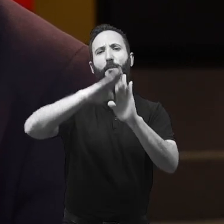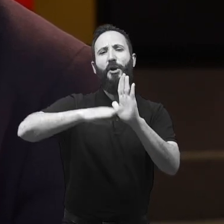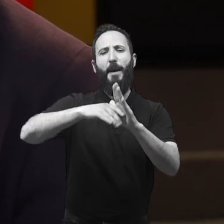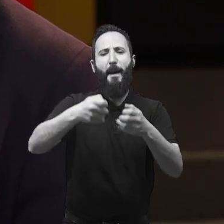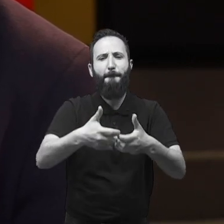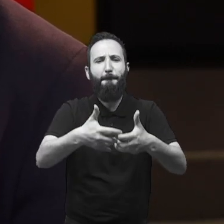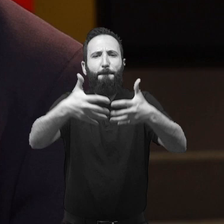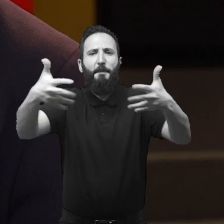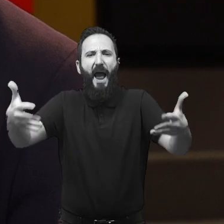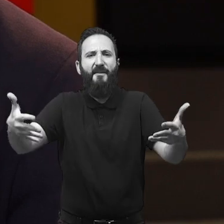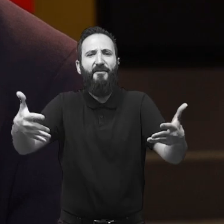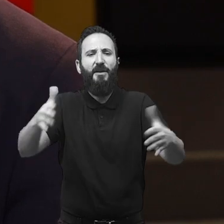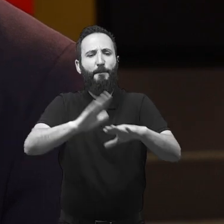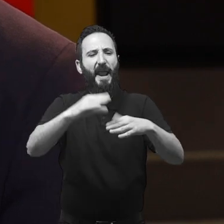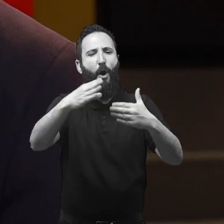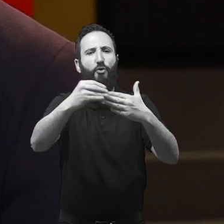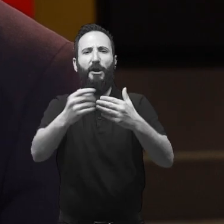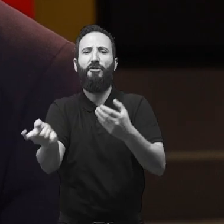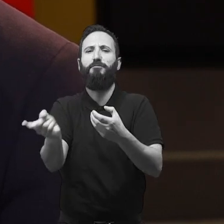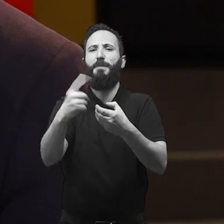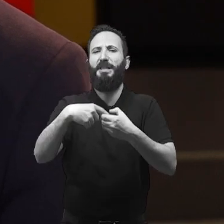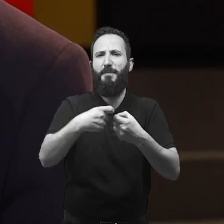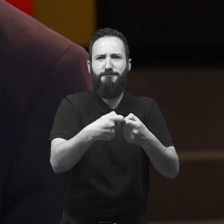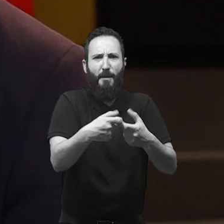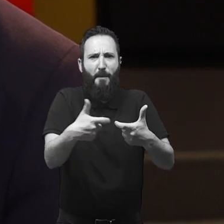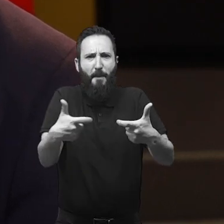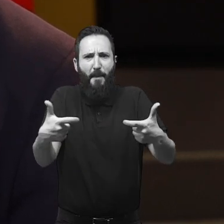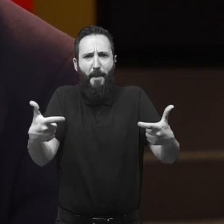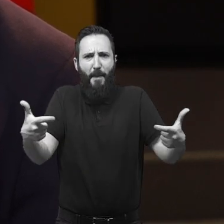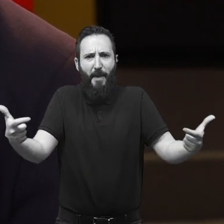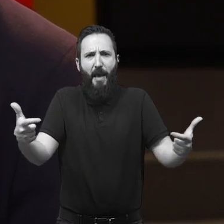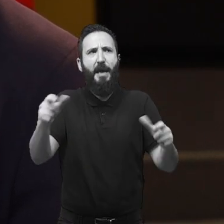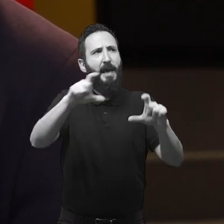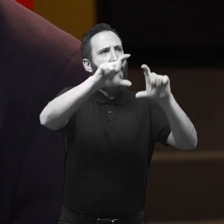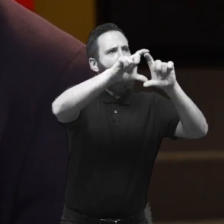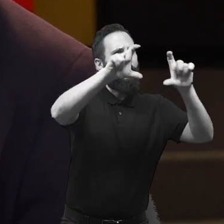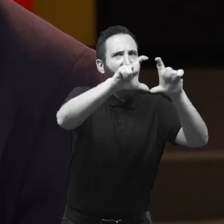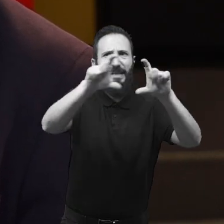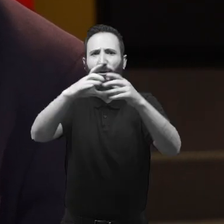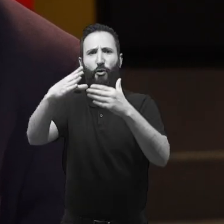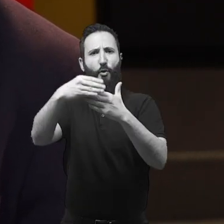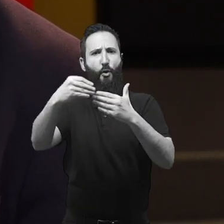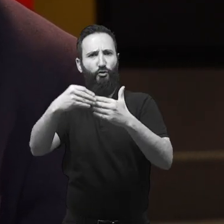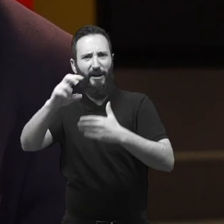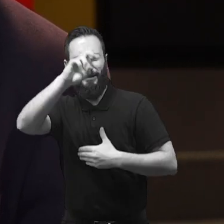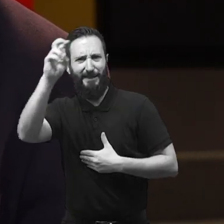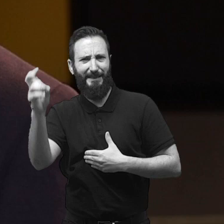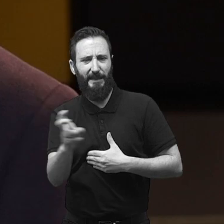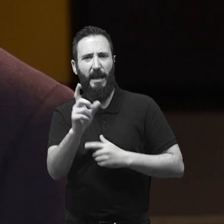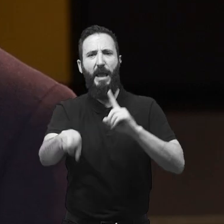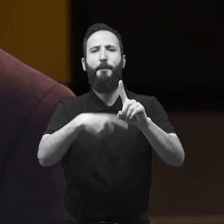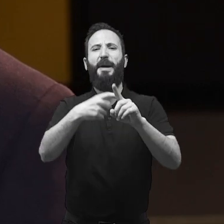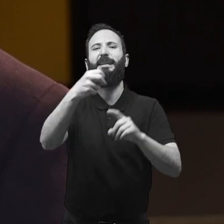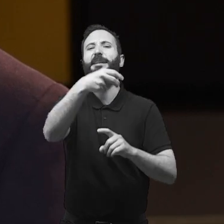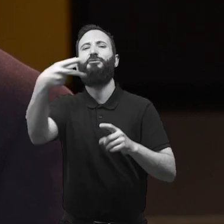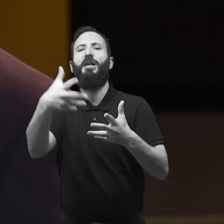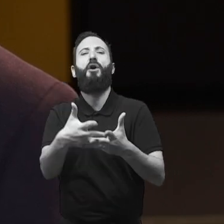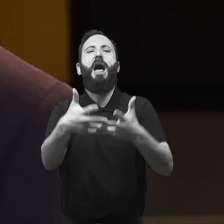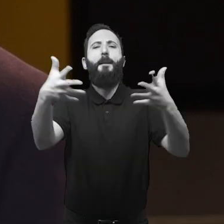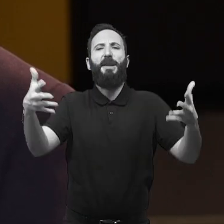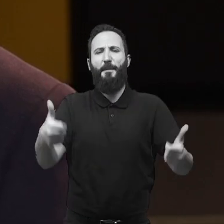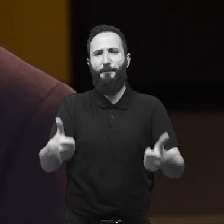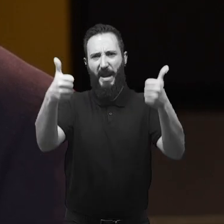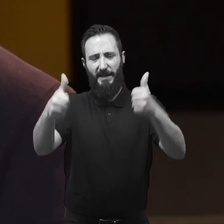más usuarios, como beneficiarios, como empresas, y poder amplificar los resultados. El tercero